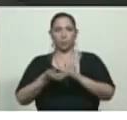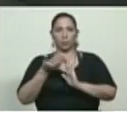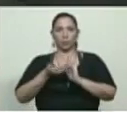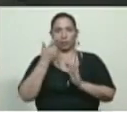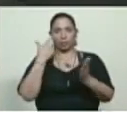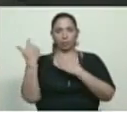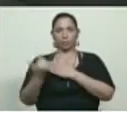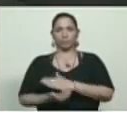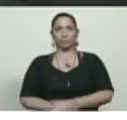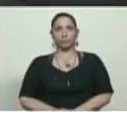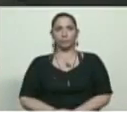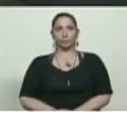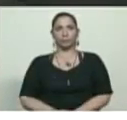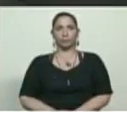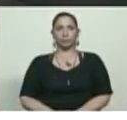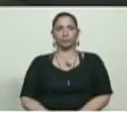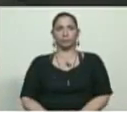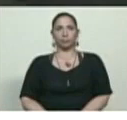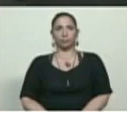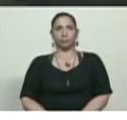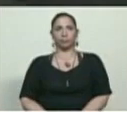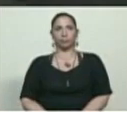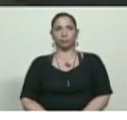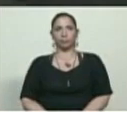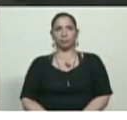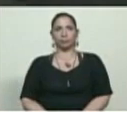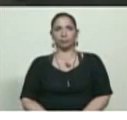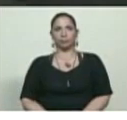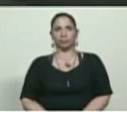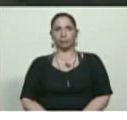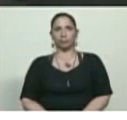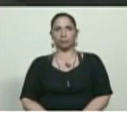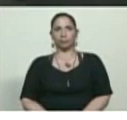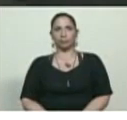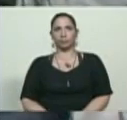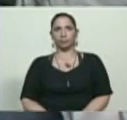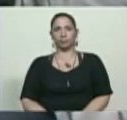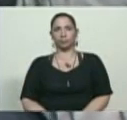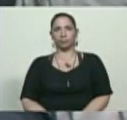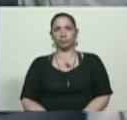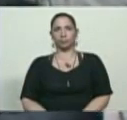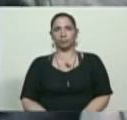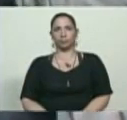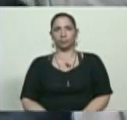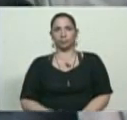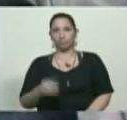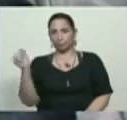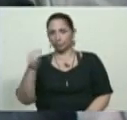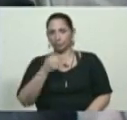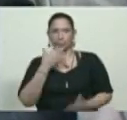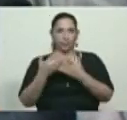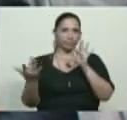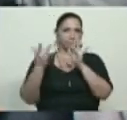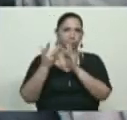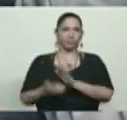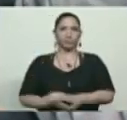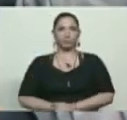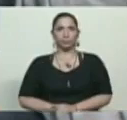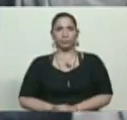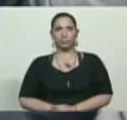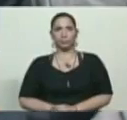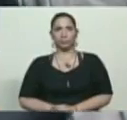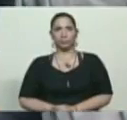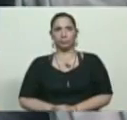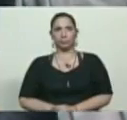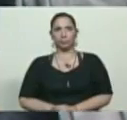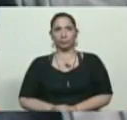nuestro compañero Jaiber López, quien tiene los detalles. Adelante, Jaiber, te escuchamos. Sí, gracias, Estudio, por este contacto informativo. Es que muchos han